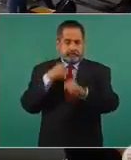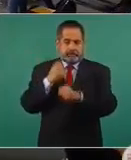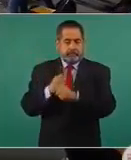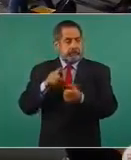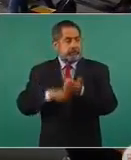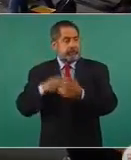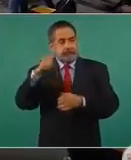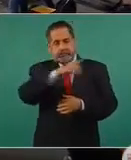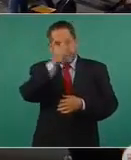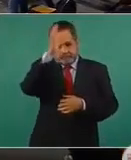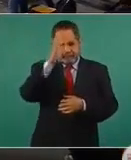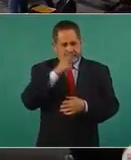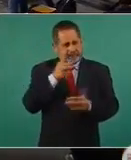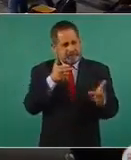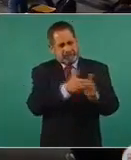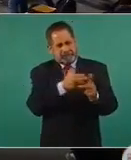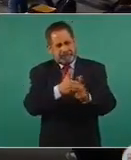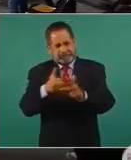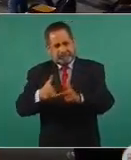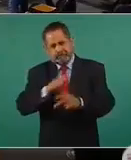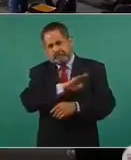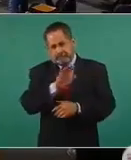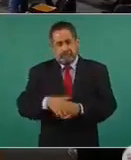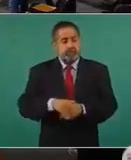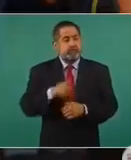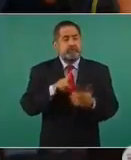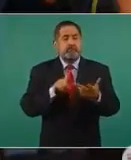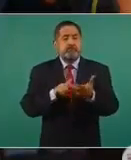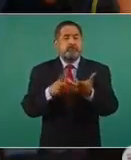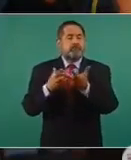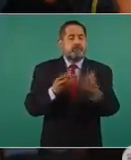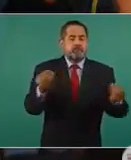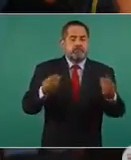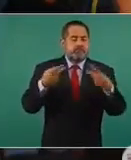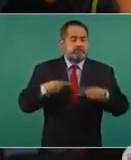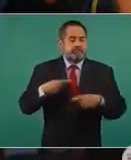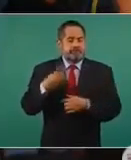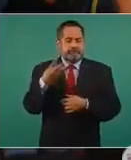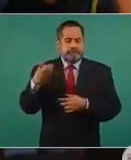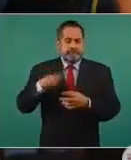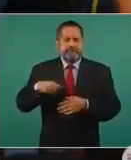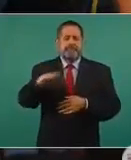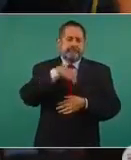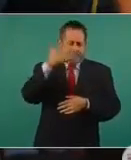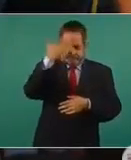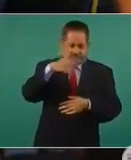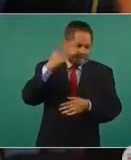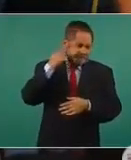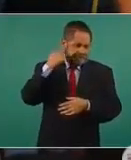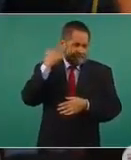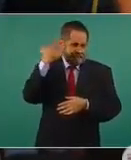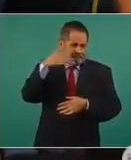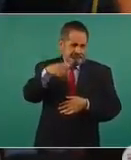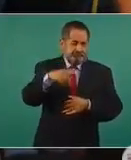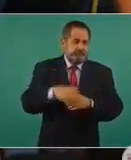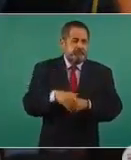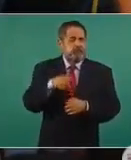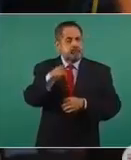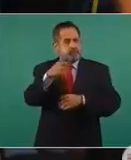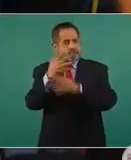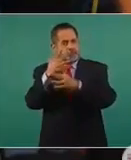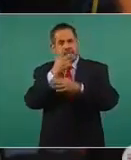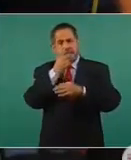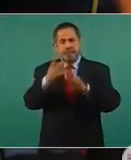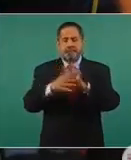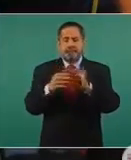Allende, Coahuila, donde, bueno, de acuerdo con pobladores, desaparición de 300 personas, y es un tema que, bueno, pues ya se ha planteado incluso aquí. Usted incluso había mencionado